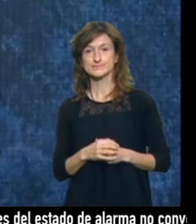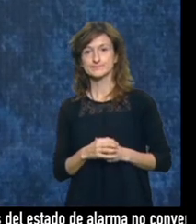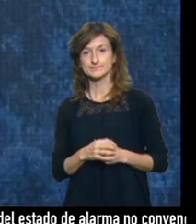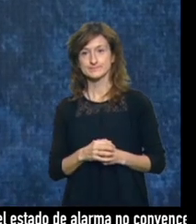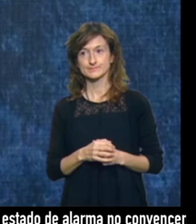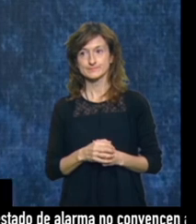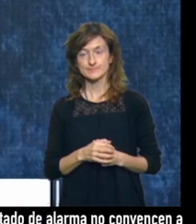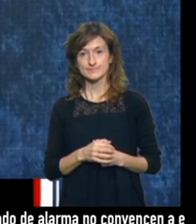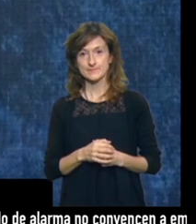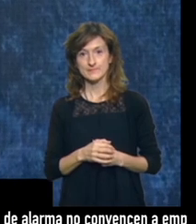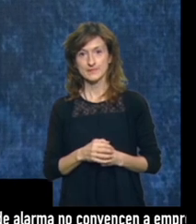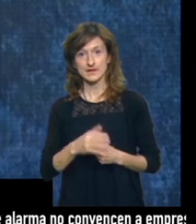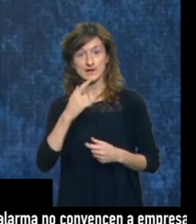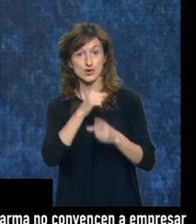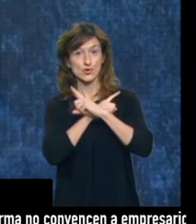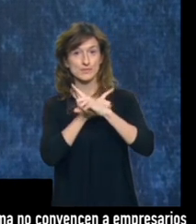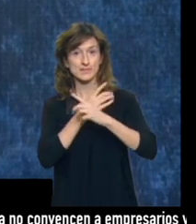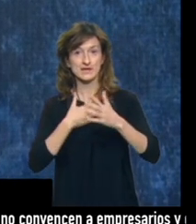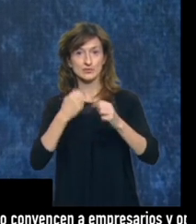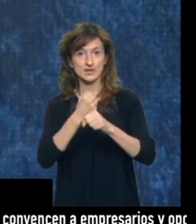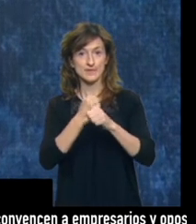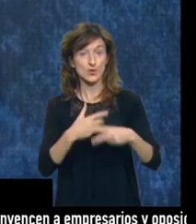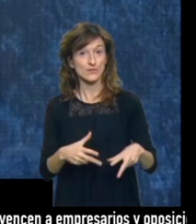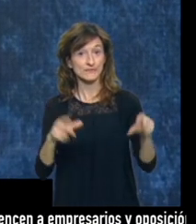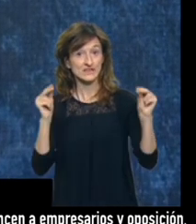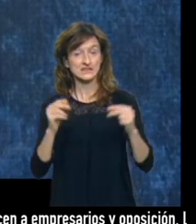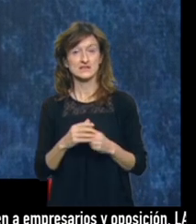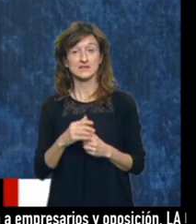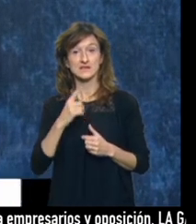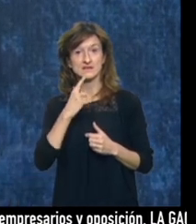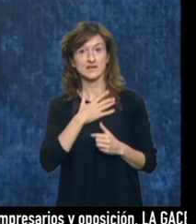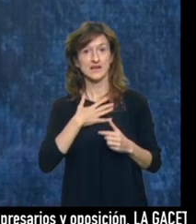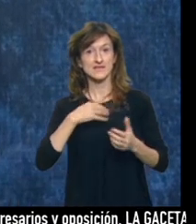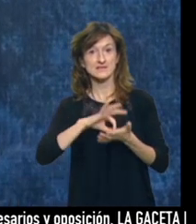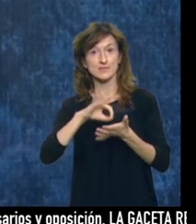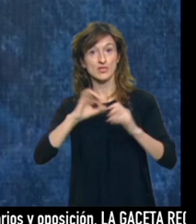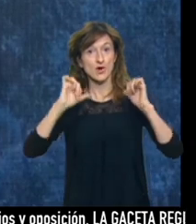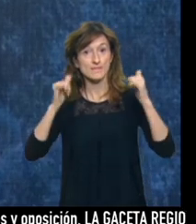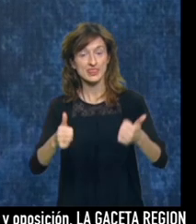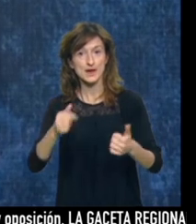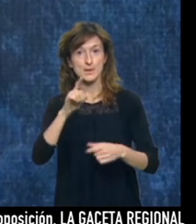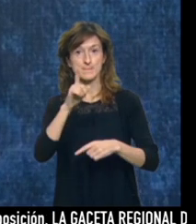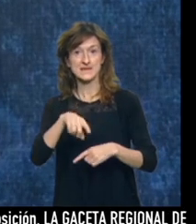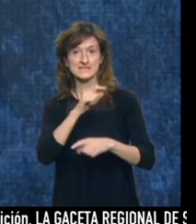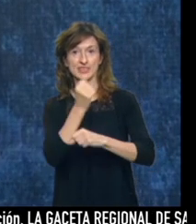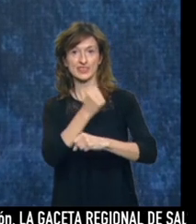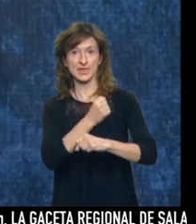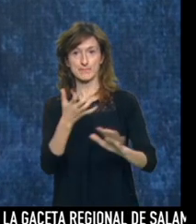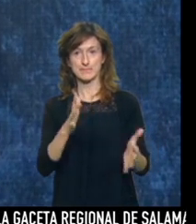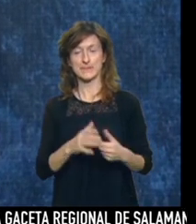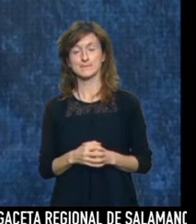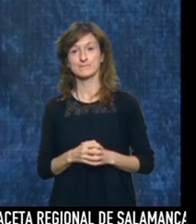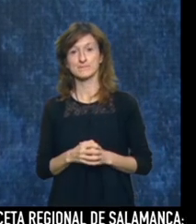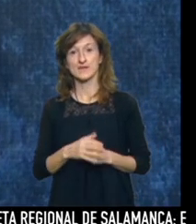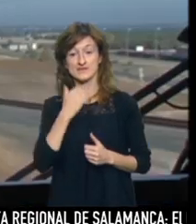es acabar en noviembre los trabajos y conseguir la puesta en servicio en el mes de diciembre, lo cual nos